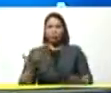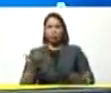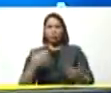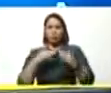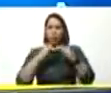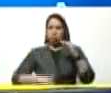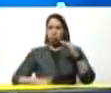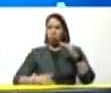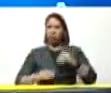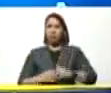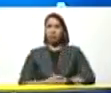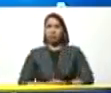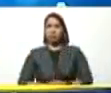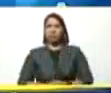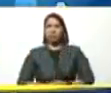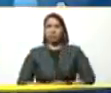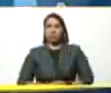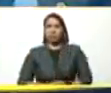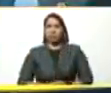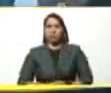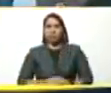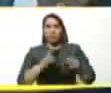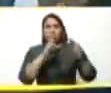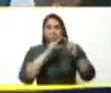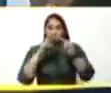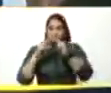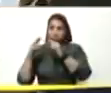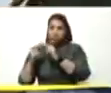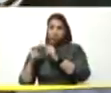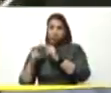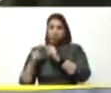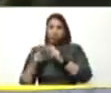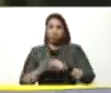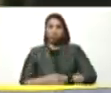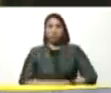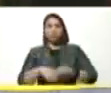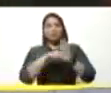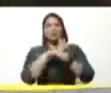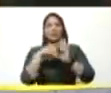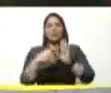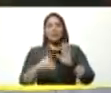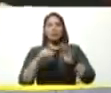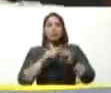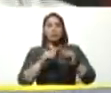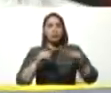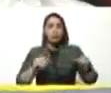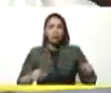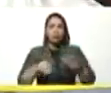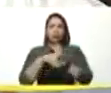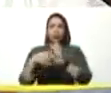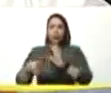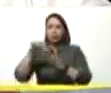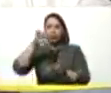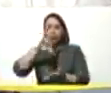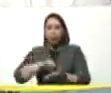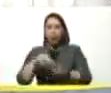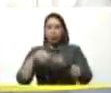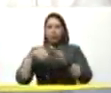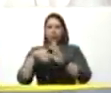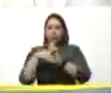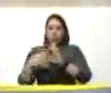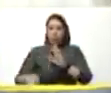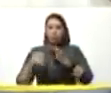abajo que han conocido es el derecho a la tierra, el derecho a la ciudad, el derecho a la